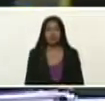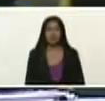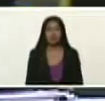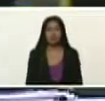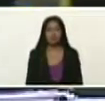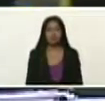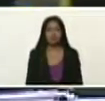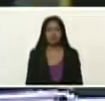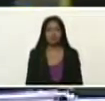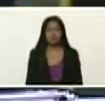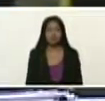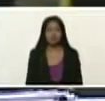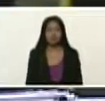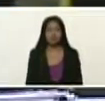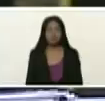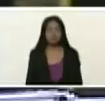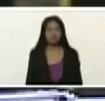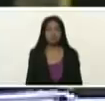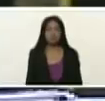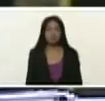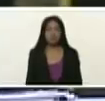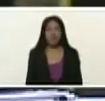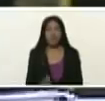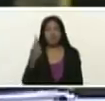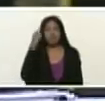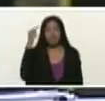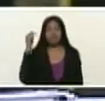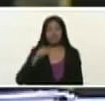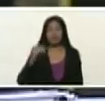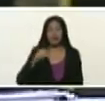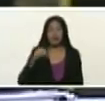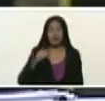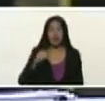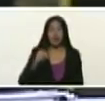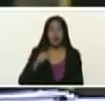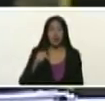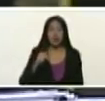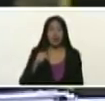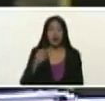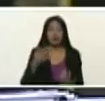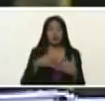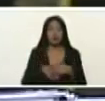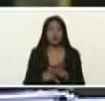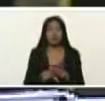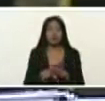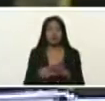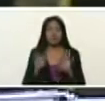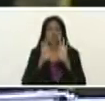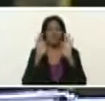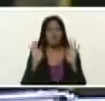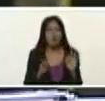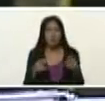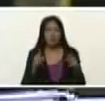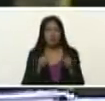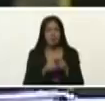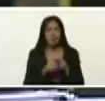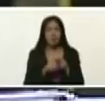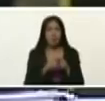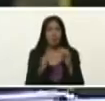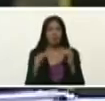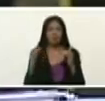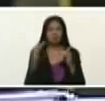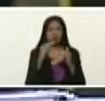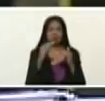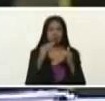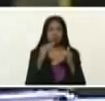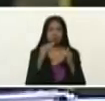que a partir del día de hoy, a través de los mecanismos de la Superintendencia